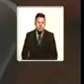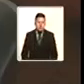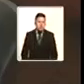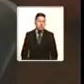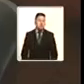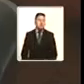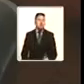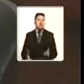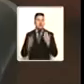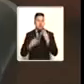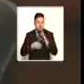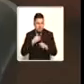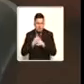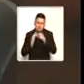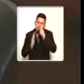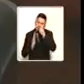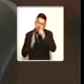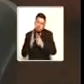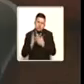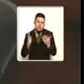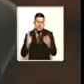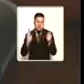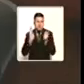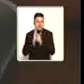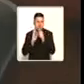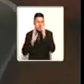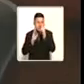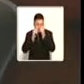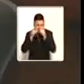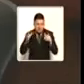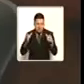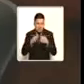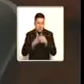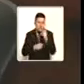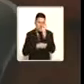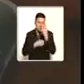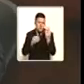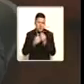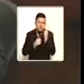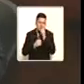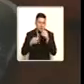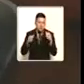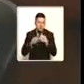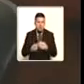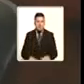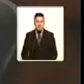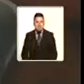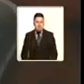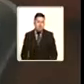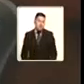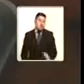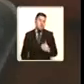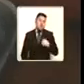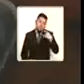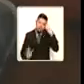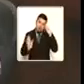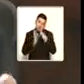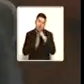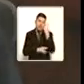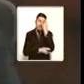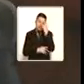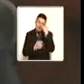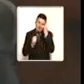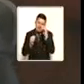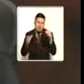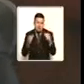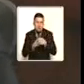que merecen además revisar el marco de las políticas públicas que tiene la política antidrogas. Y yo creo, señor fiscal, que es